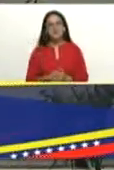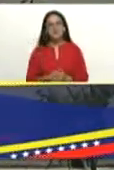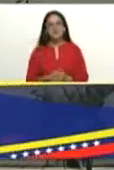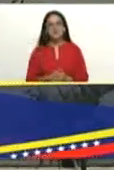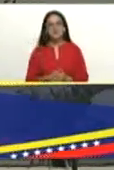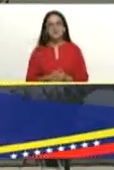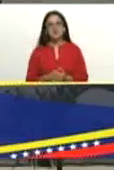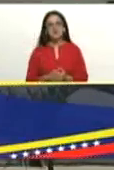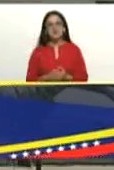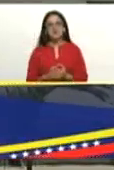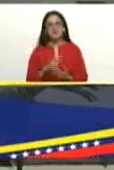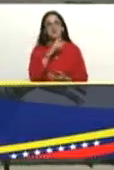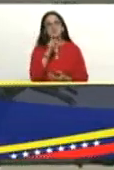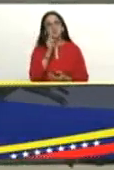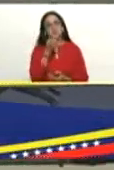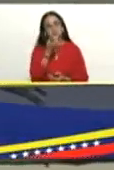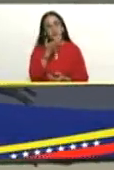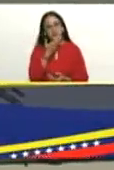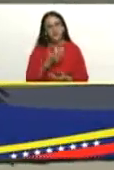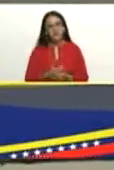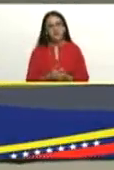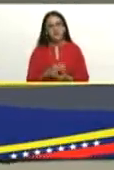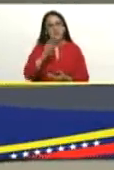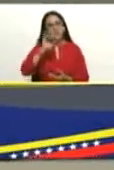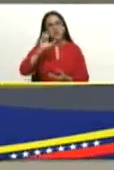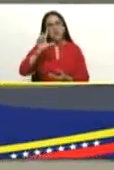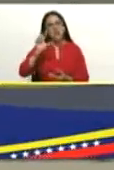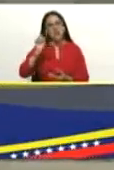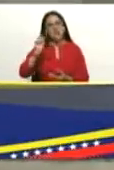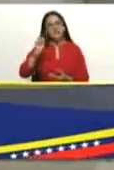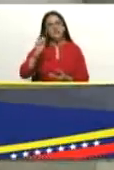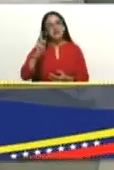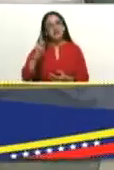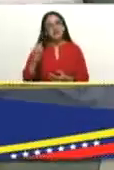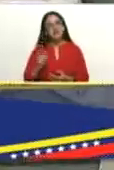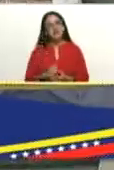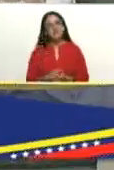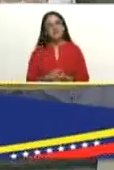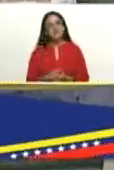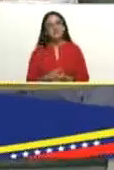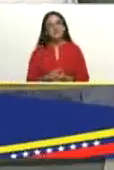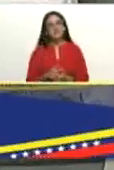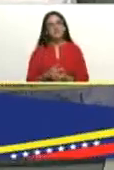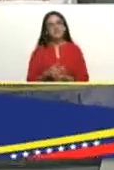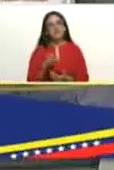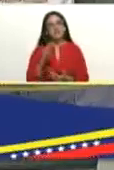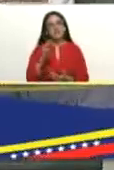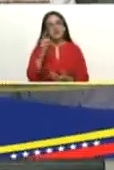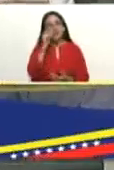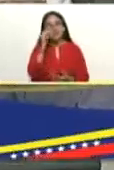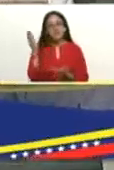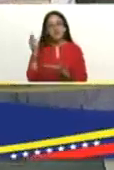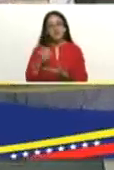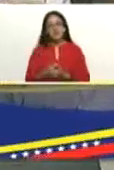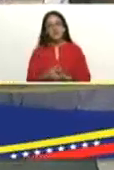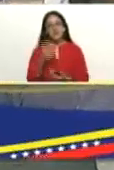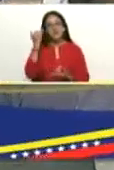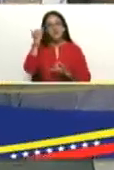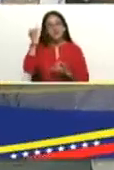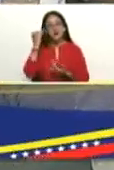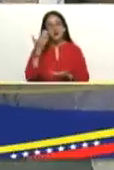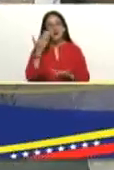Huilesca. ¿Ah? ¿Verdad? Bella ella. Wilmer. Mira, es paisano de mi pueblo. Wilmer, ¿verdad? ¿Quién se iba a imaginar un